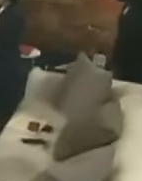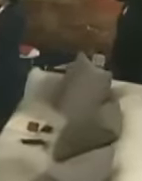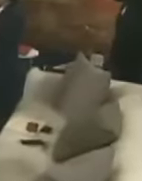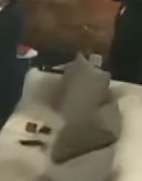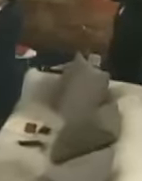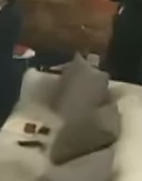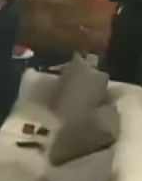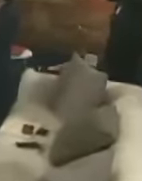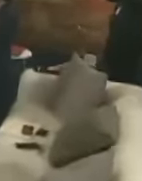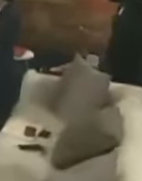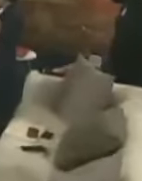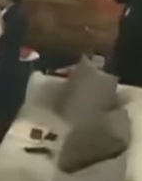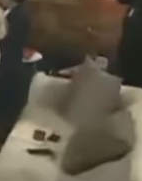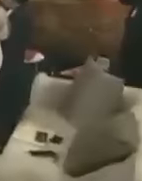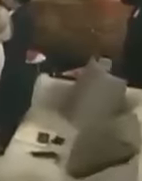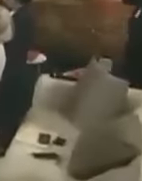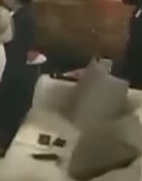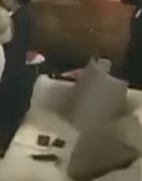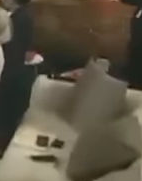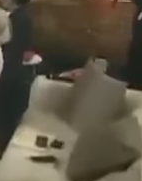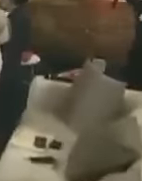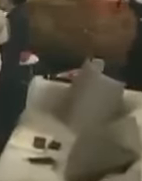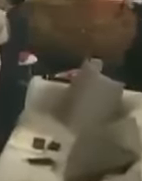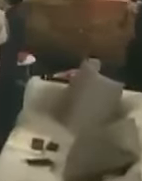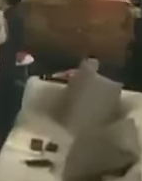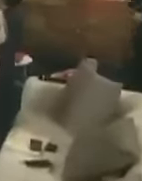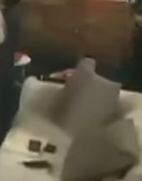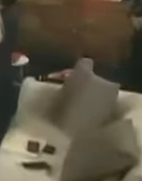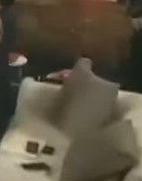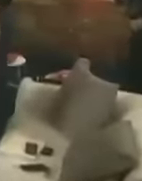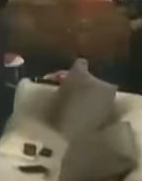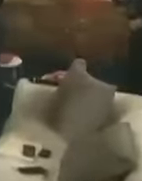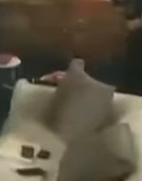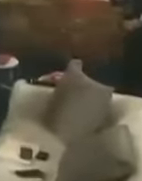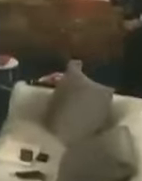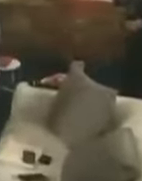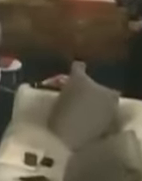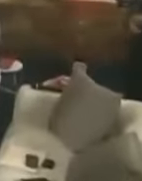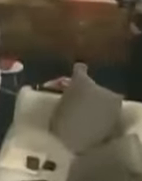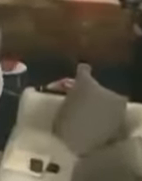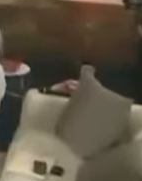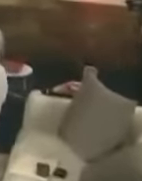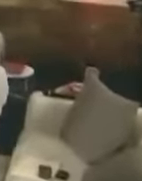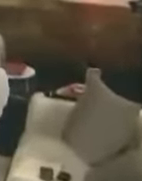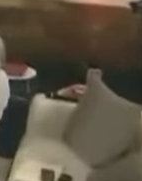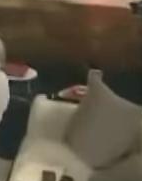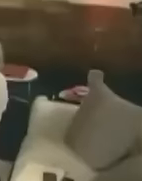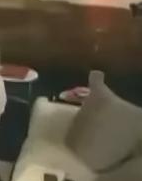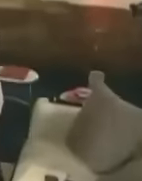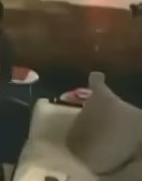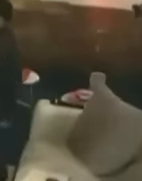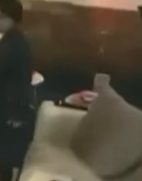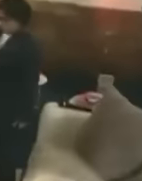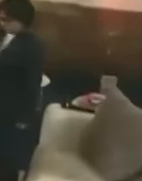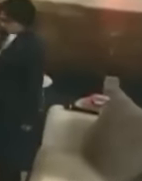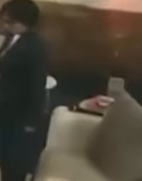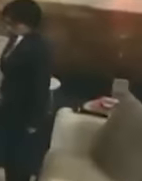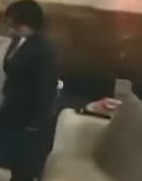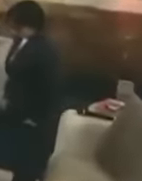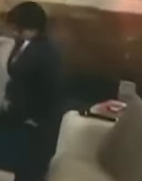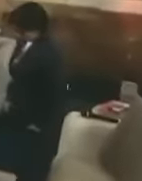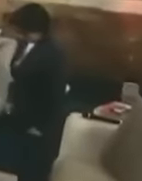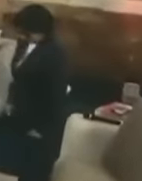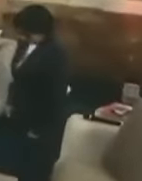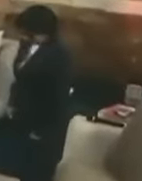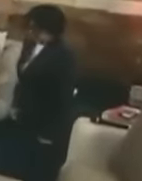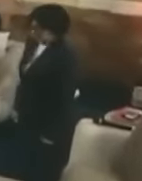ayer en Barbados, donde se firmaron dos acuerdos parciales con el objetivo pues, de garantizar el entendimiento y la paz de